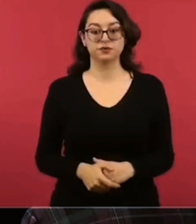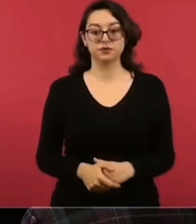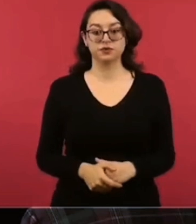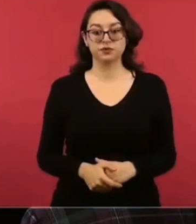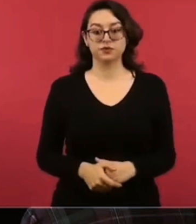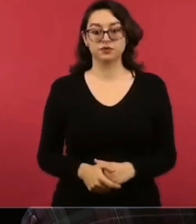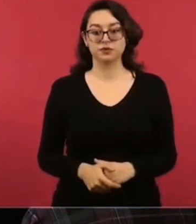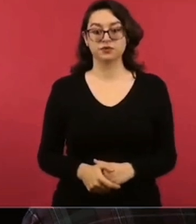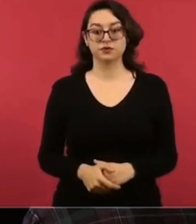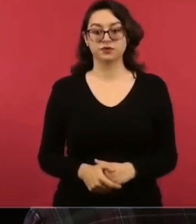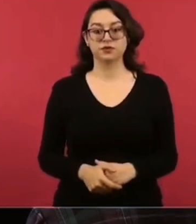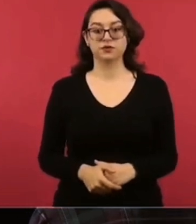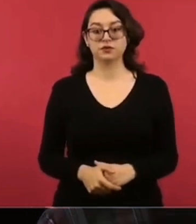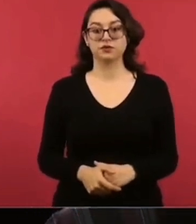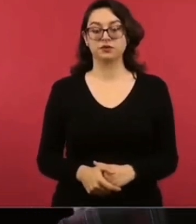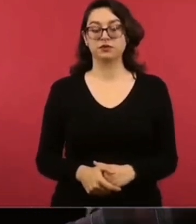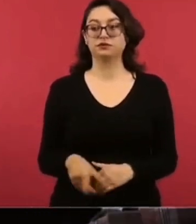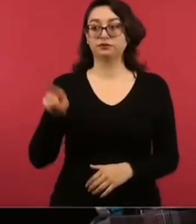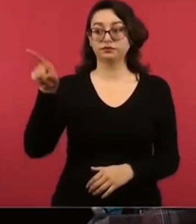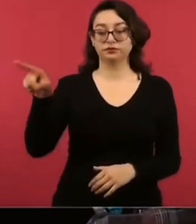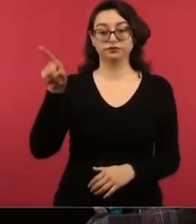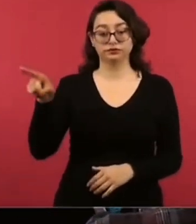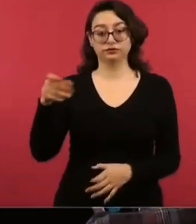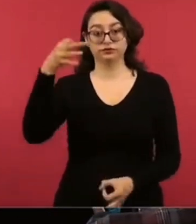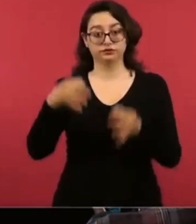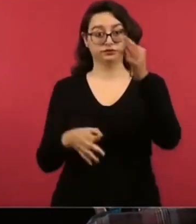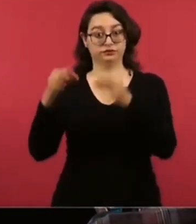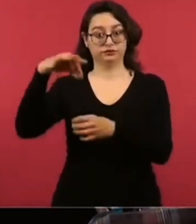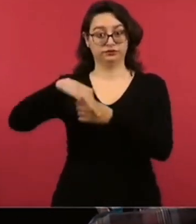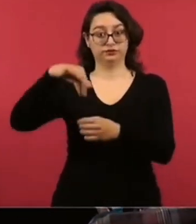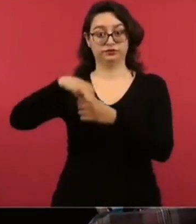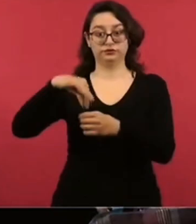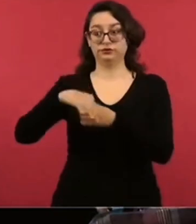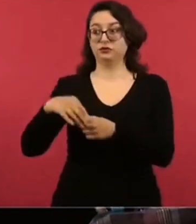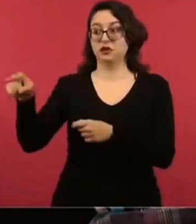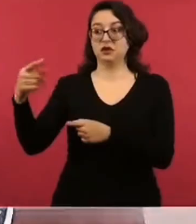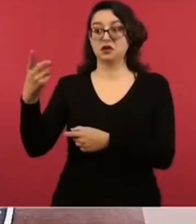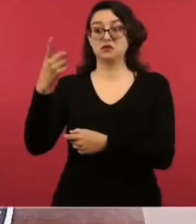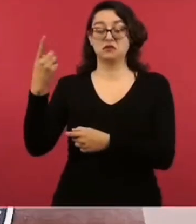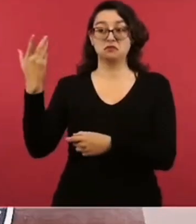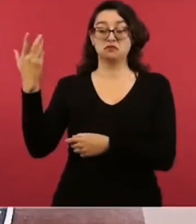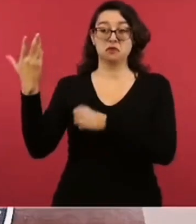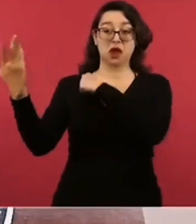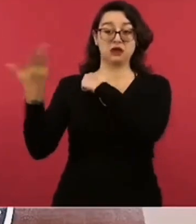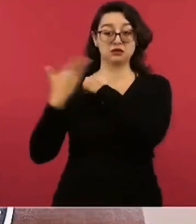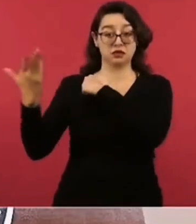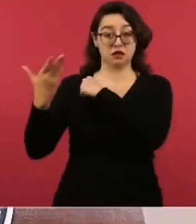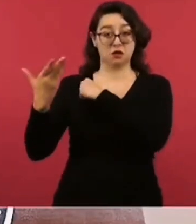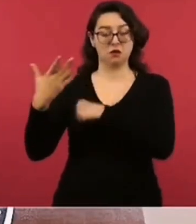Porque me acusan de violencia política de género,